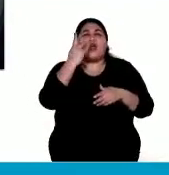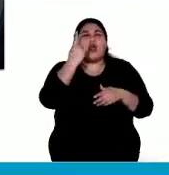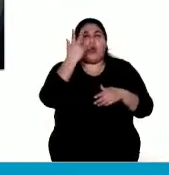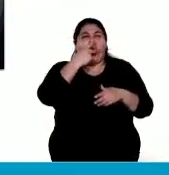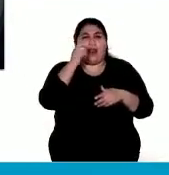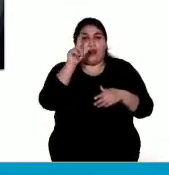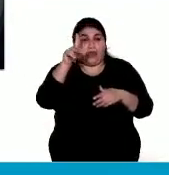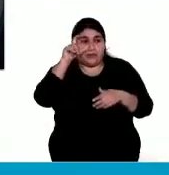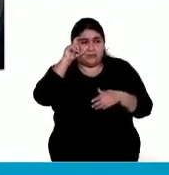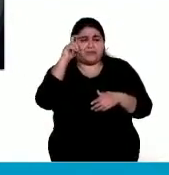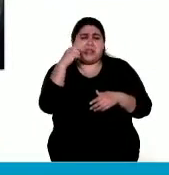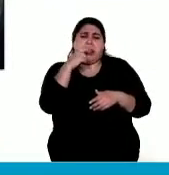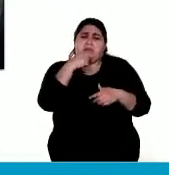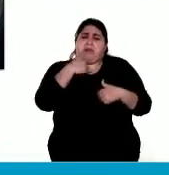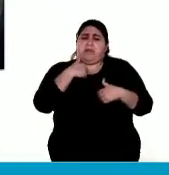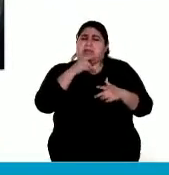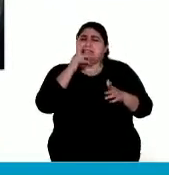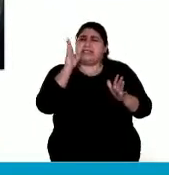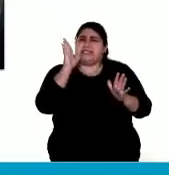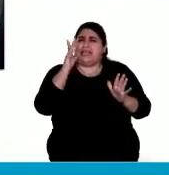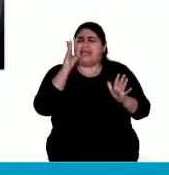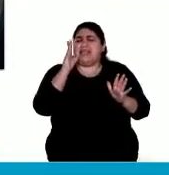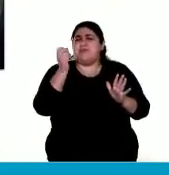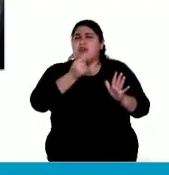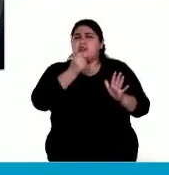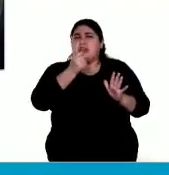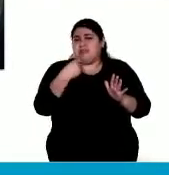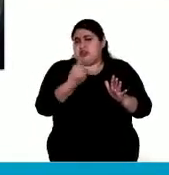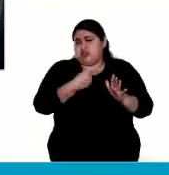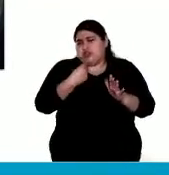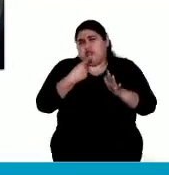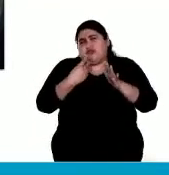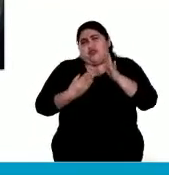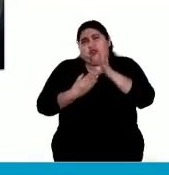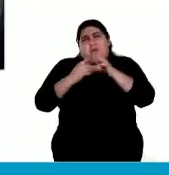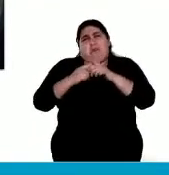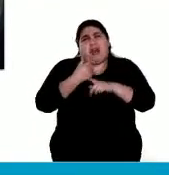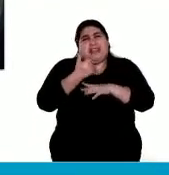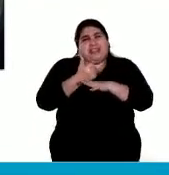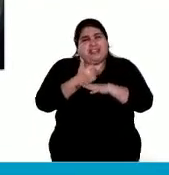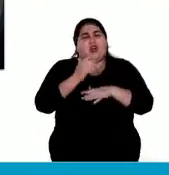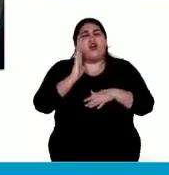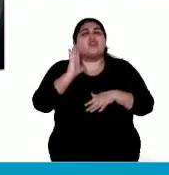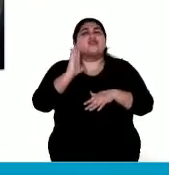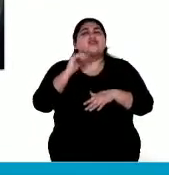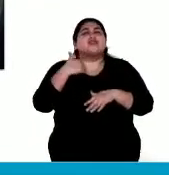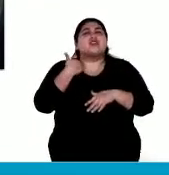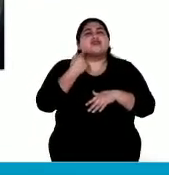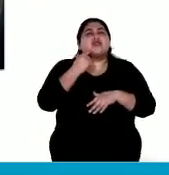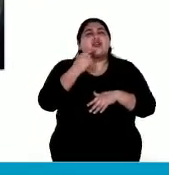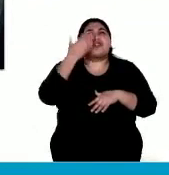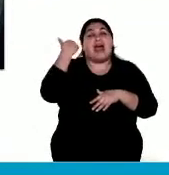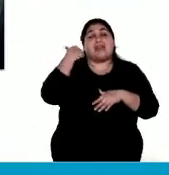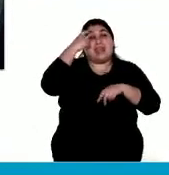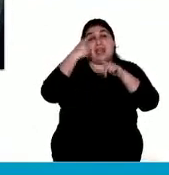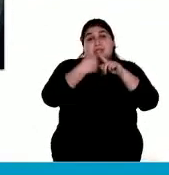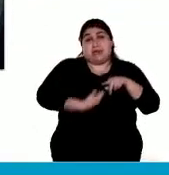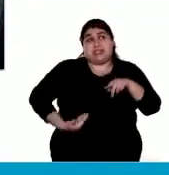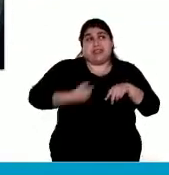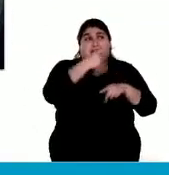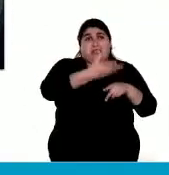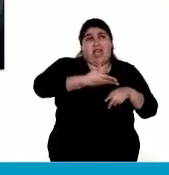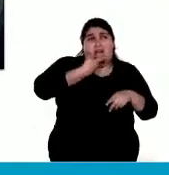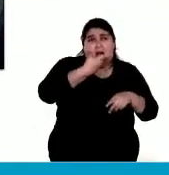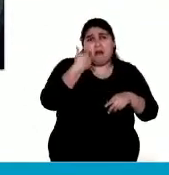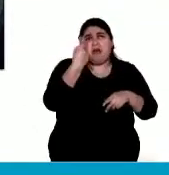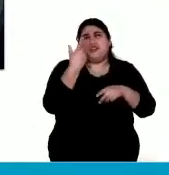importante que nosotros, como dirigentes políticos, no convalidemos con nuestro silencio lo que ha dicho hoy el expresidente, sobre todo porque se trata ni más